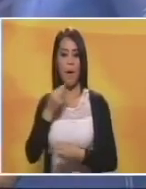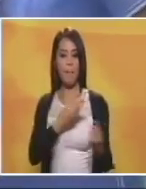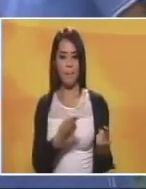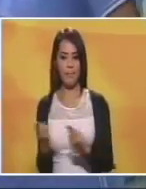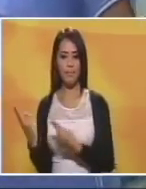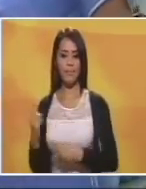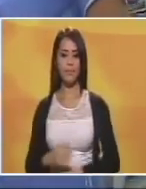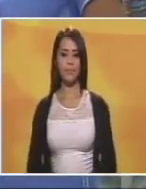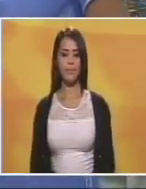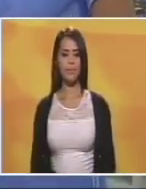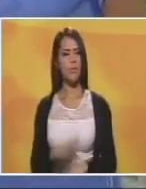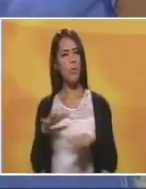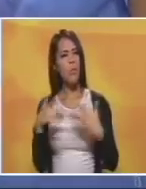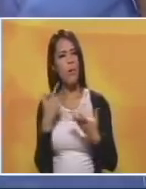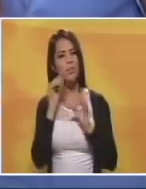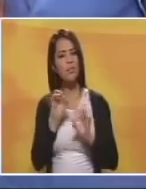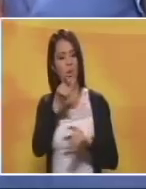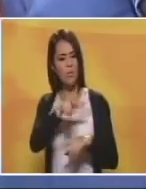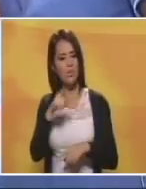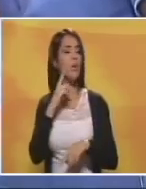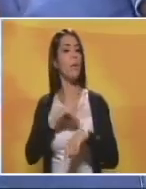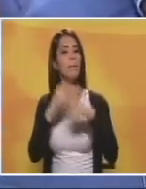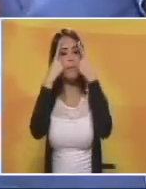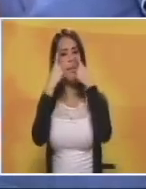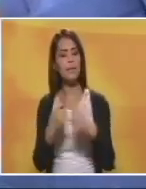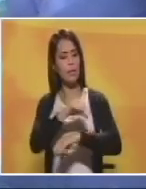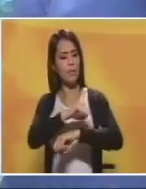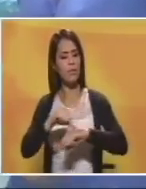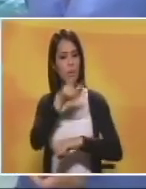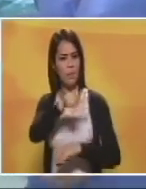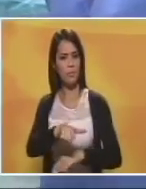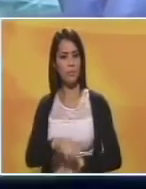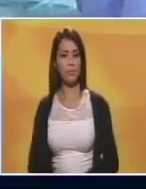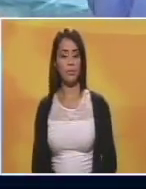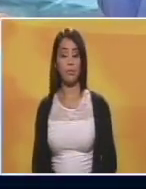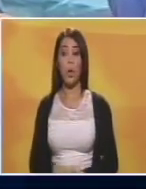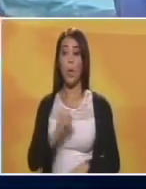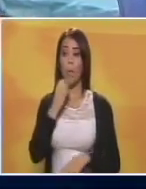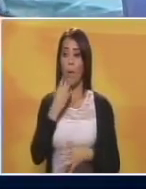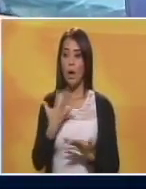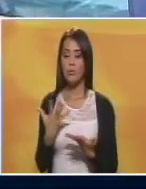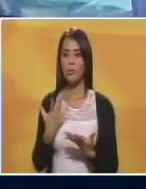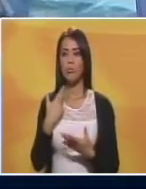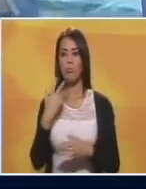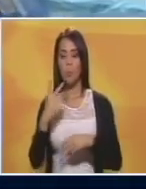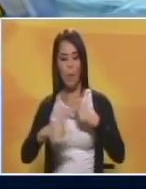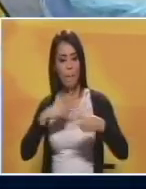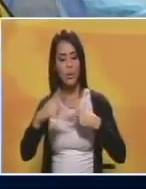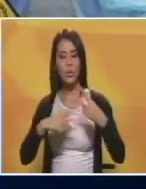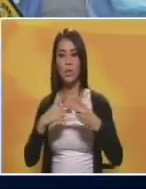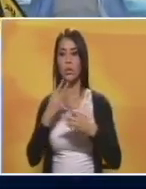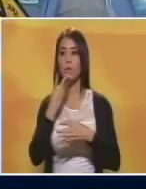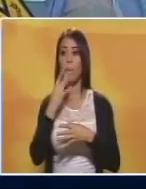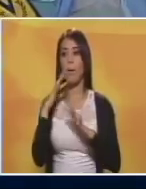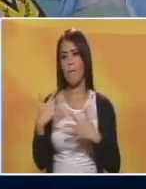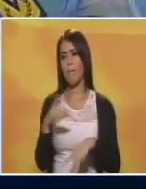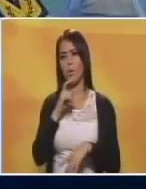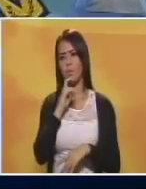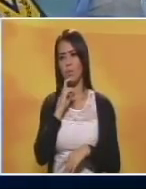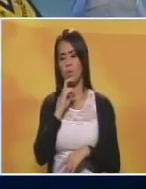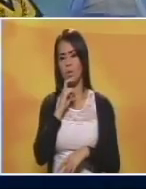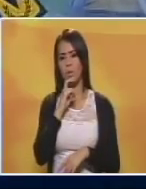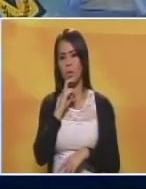bienvenida. ¿Cuándo los especialistas deciden intervenir quirúrgicamente a un paciente? Cuando tienen procesos que se cronifican,